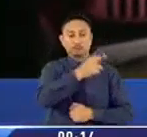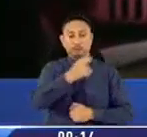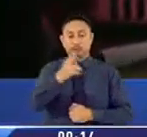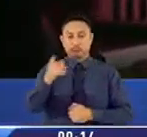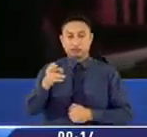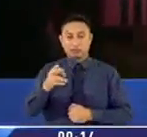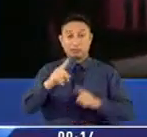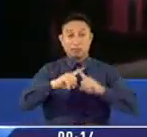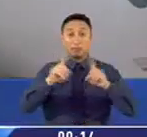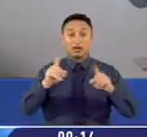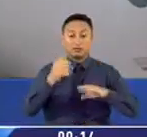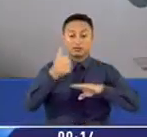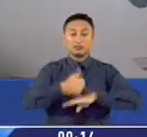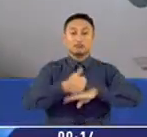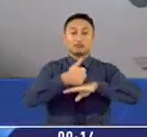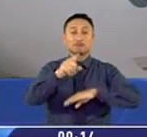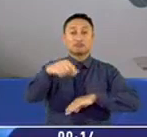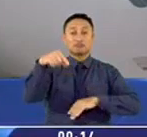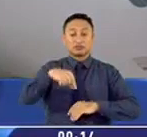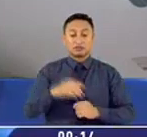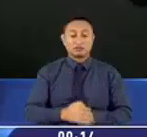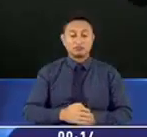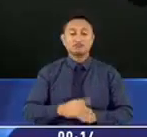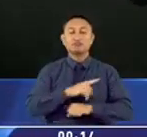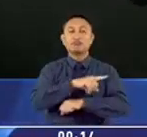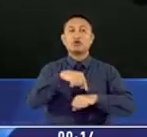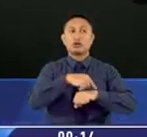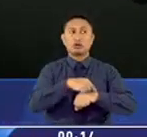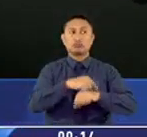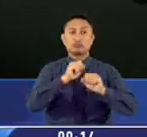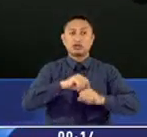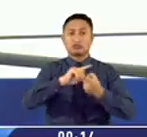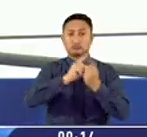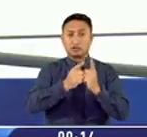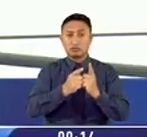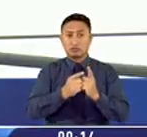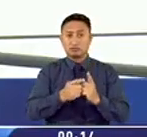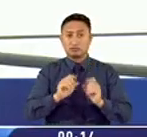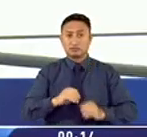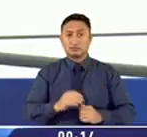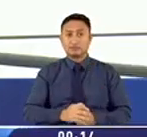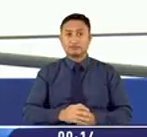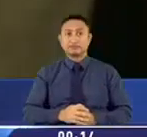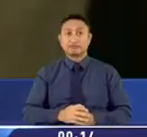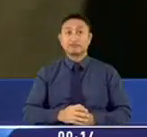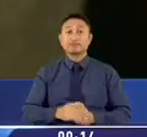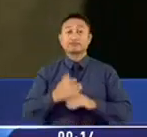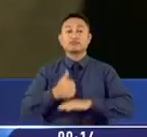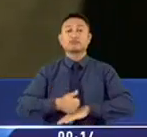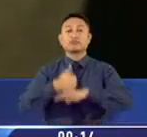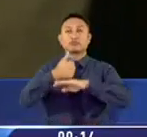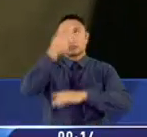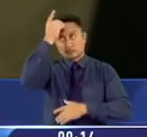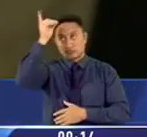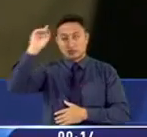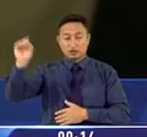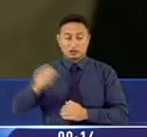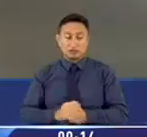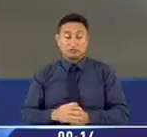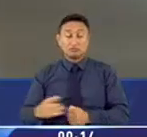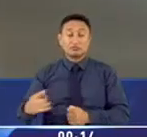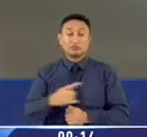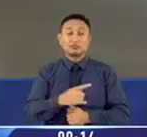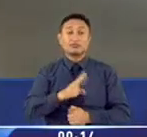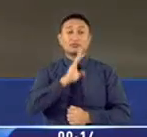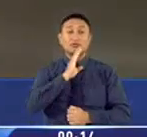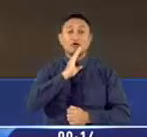Sin embargo, la entidad advirtió que estos horarios podrían estar sujetos a cambios de acuerdo con las autoridades. Si el estiaje continúa